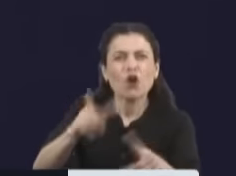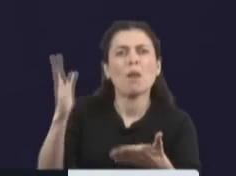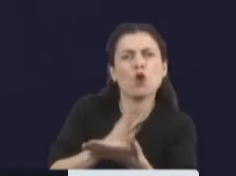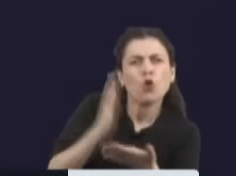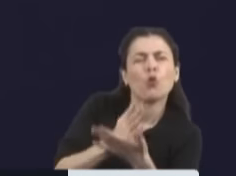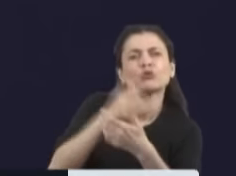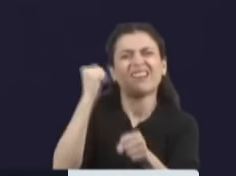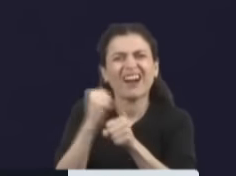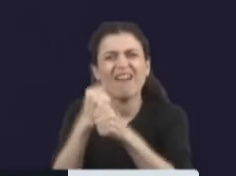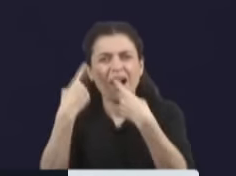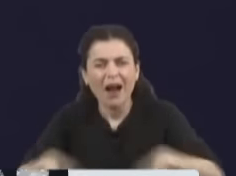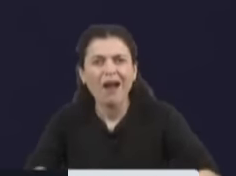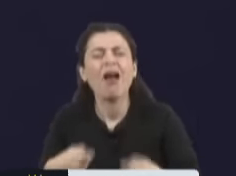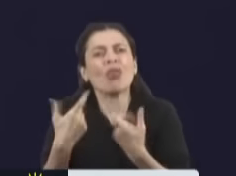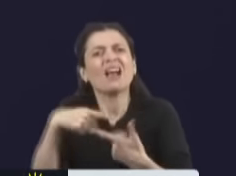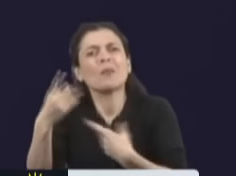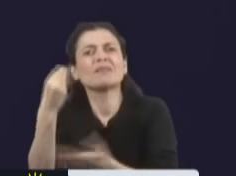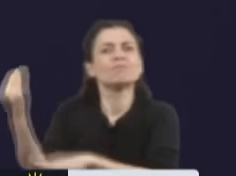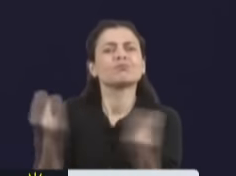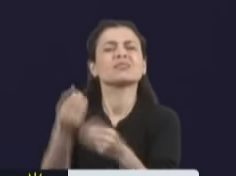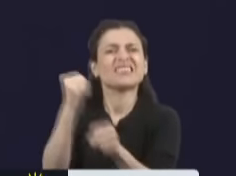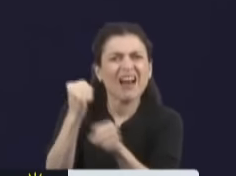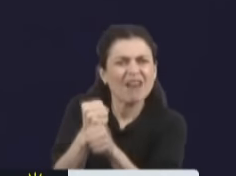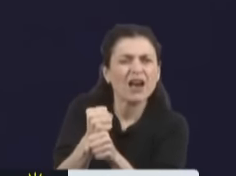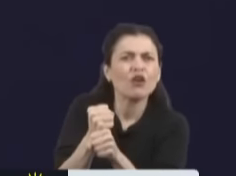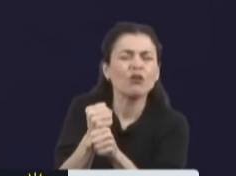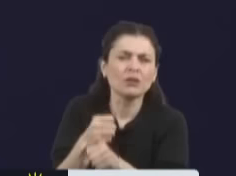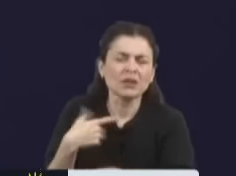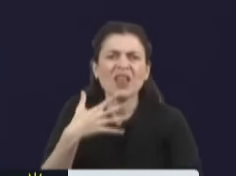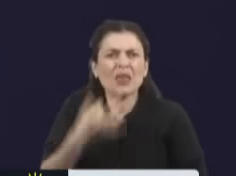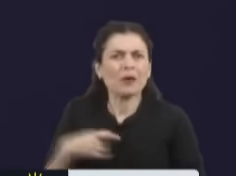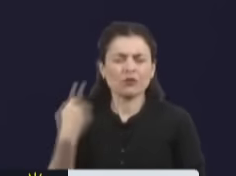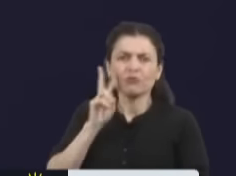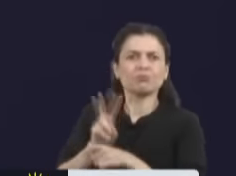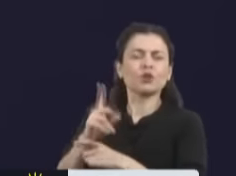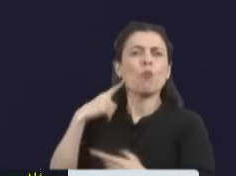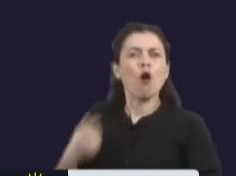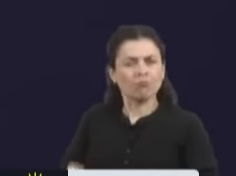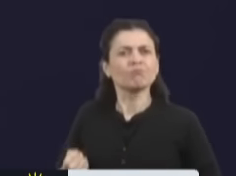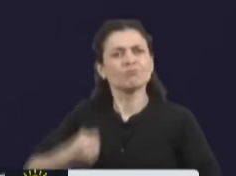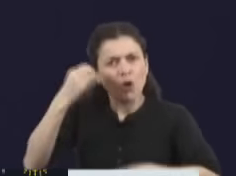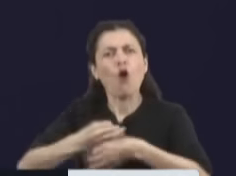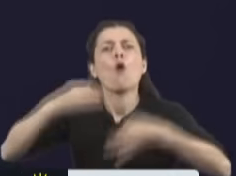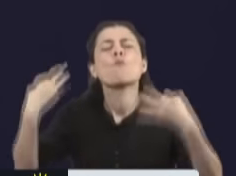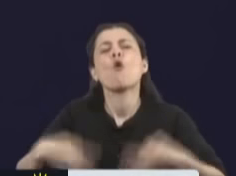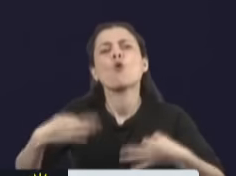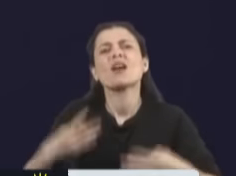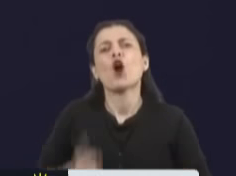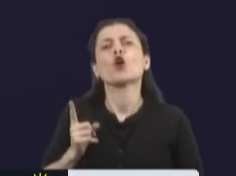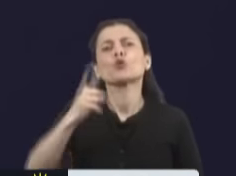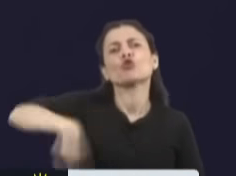diferencia de otros momentos de la Argentina nosotros realmente consideramos que son héroes y que han sido Héroes